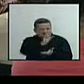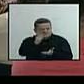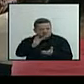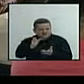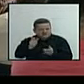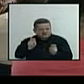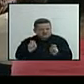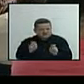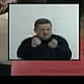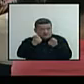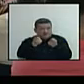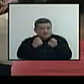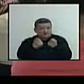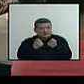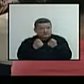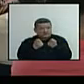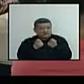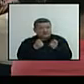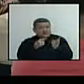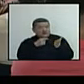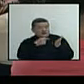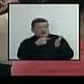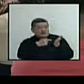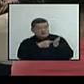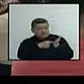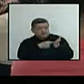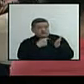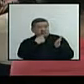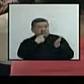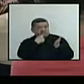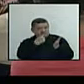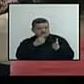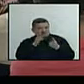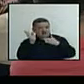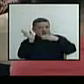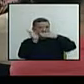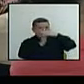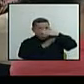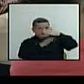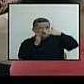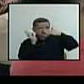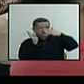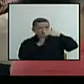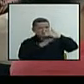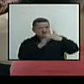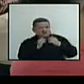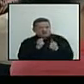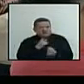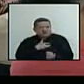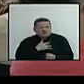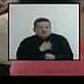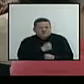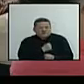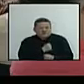Aquí aparece todo el misterio de la Pascua, misterio de dolor y de